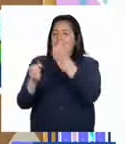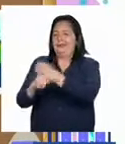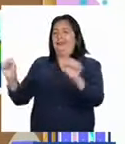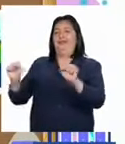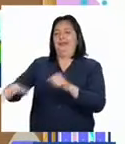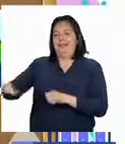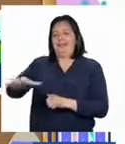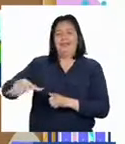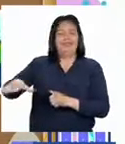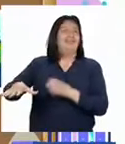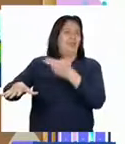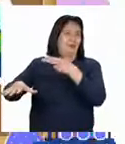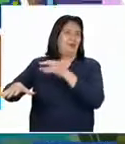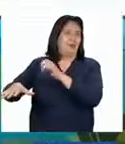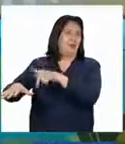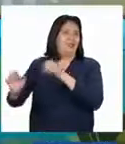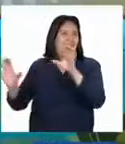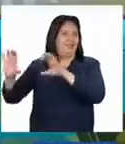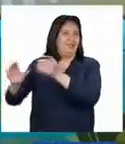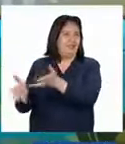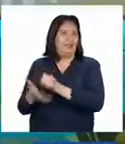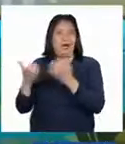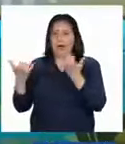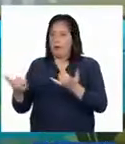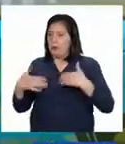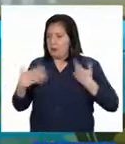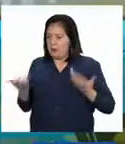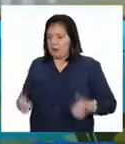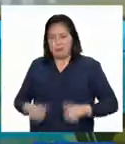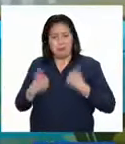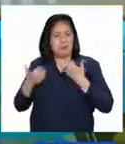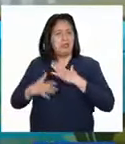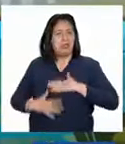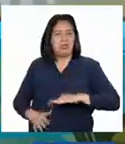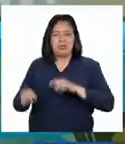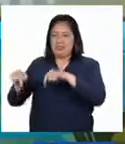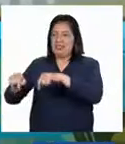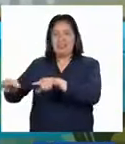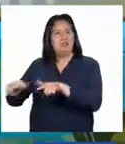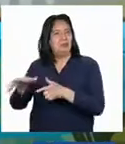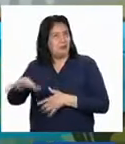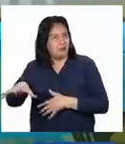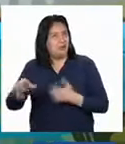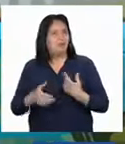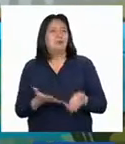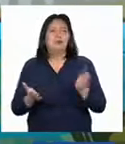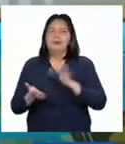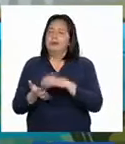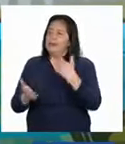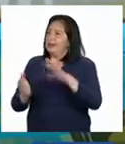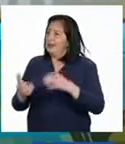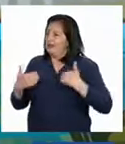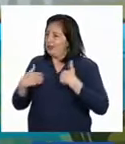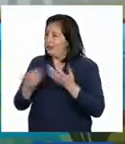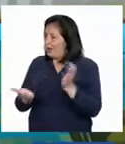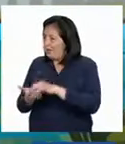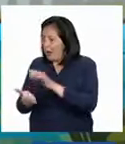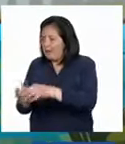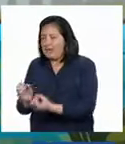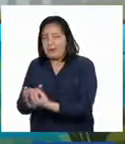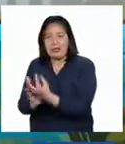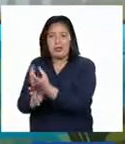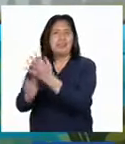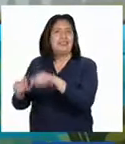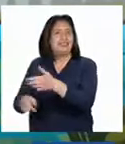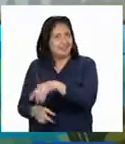salvar nuestro humedal mediante la ciencia. Y ahora podemos vivir tranquilas en el humedal, porque han vuelto todos los animales y las